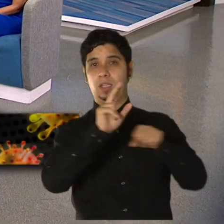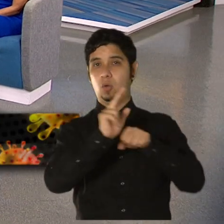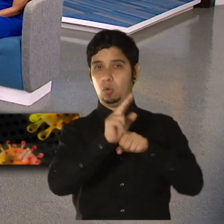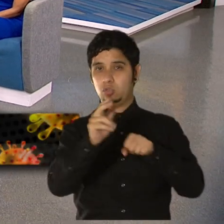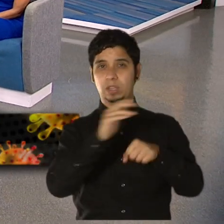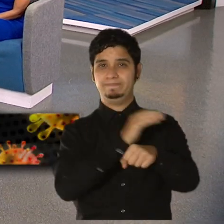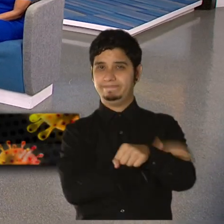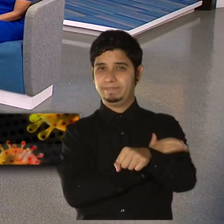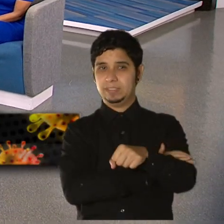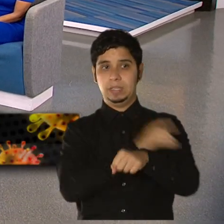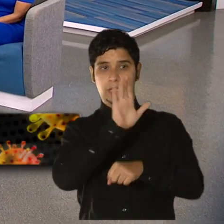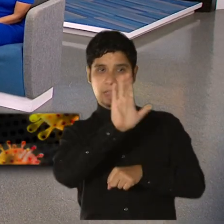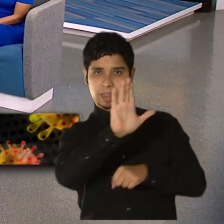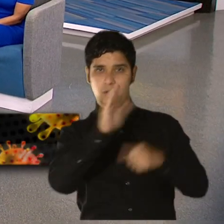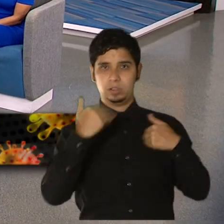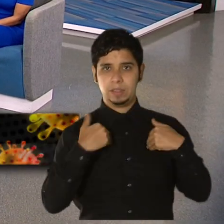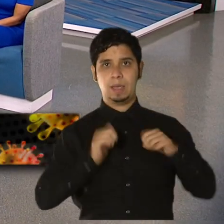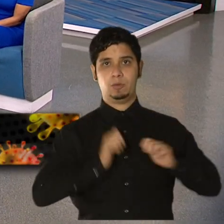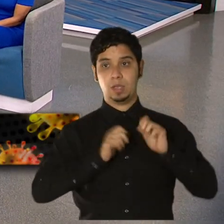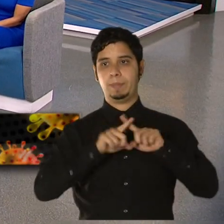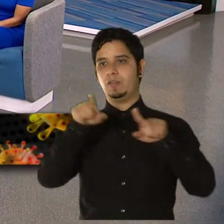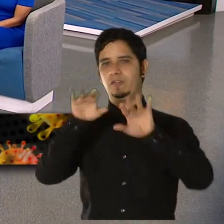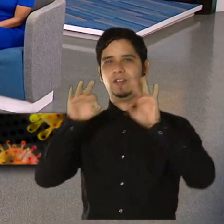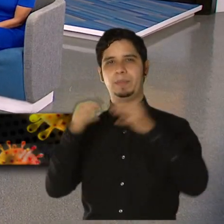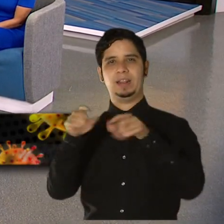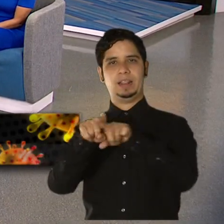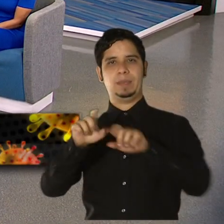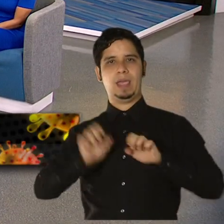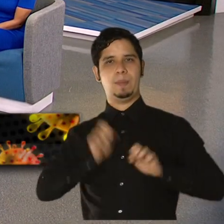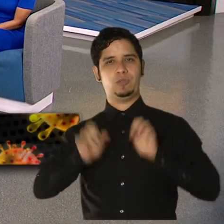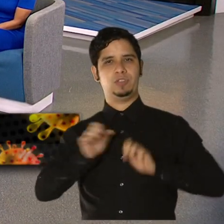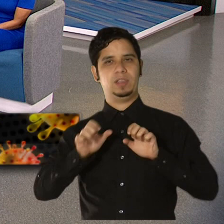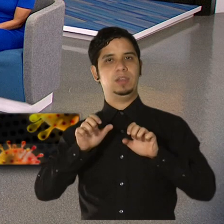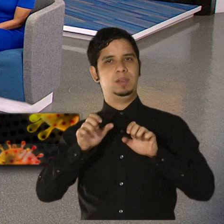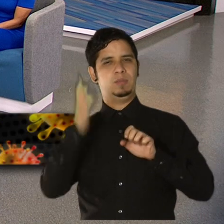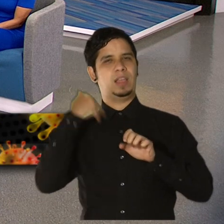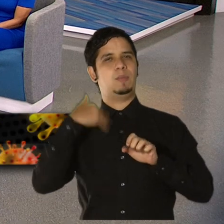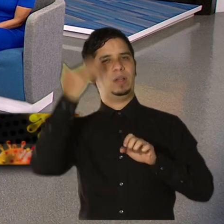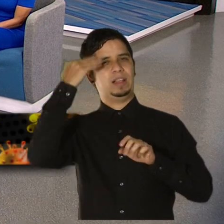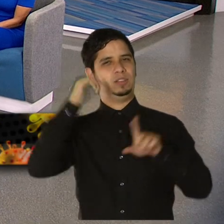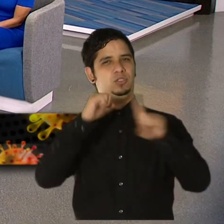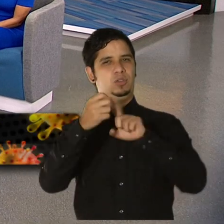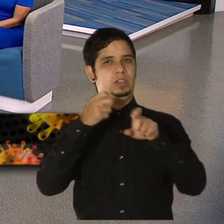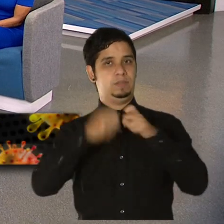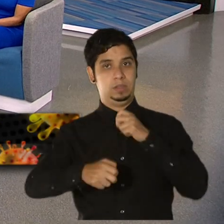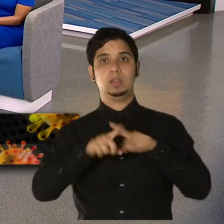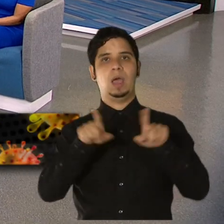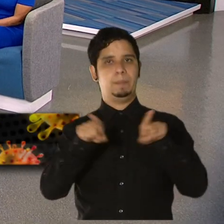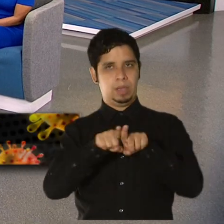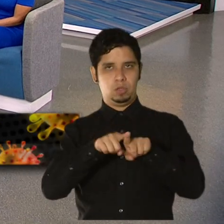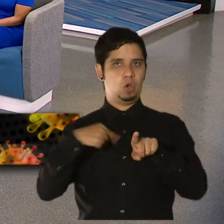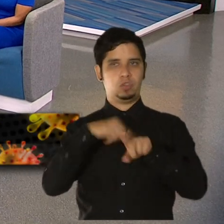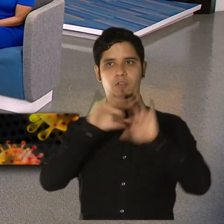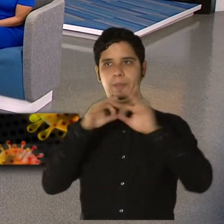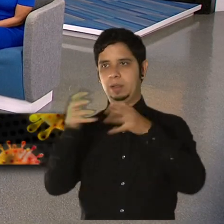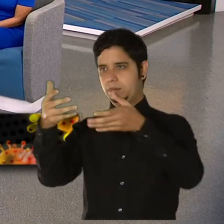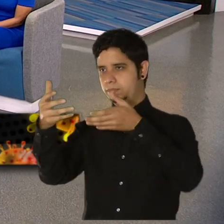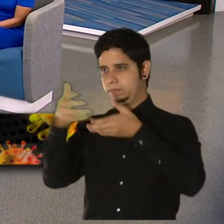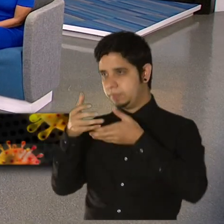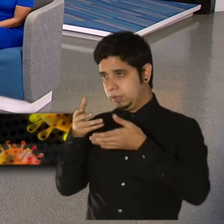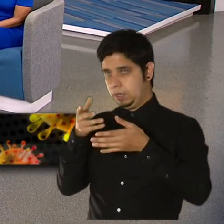ellos también tienen emociones que trabajar, tienen ansiedad que trabajar, así que pues los traemos a ellos de manera individual también. Claro, y educarse